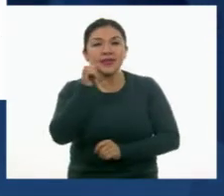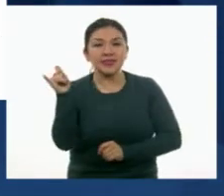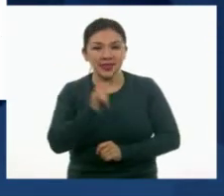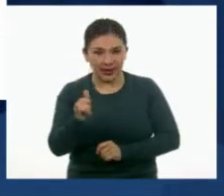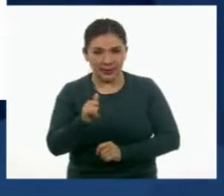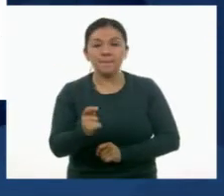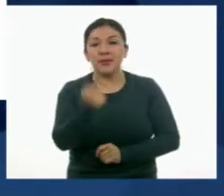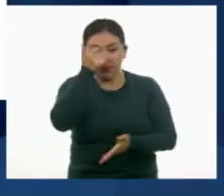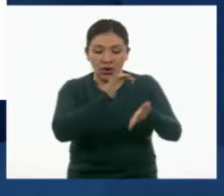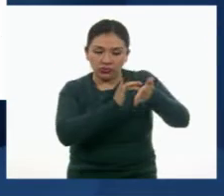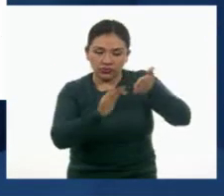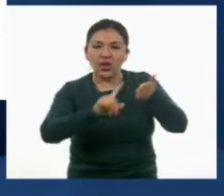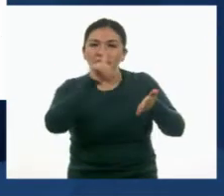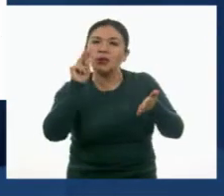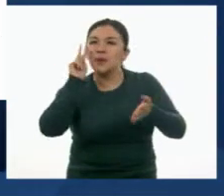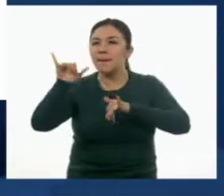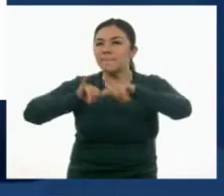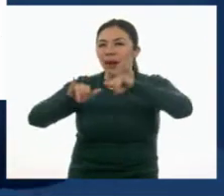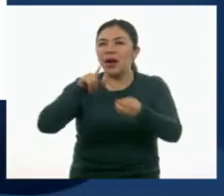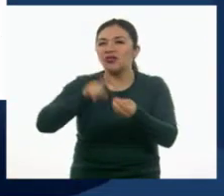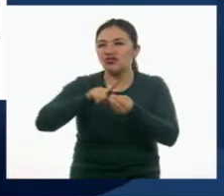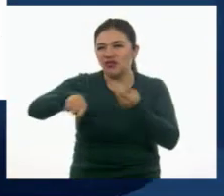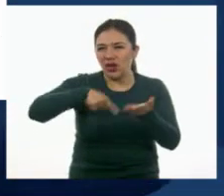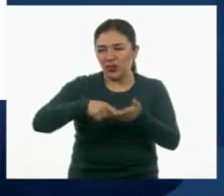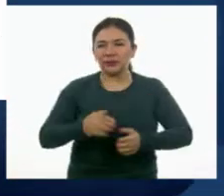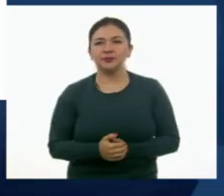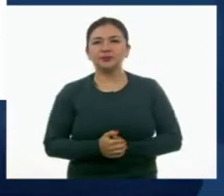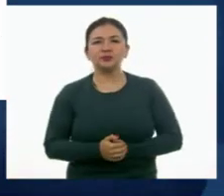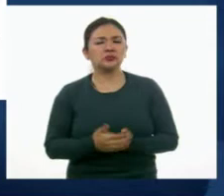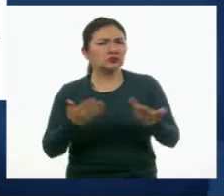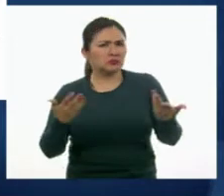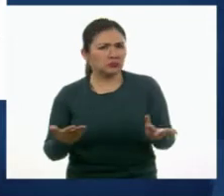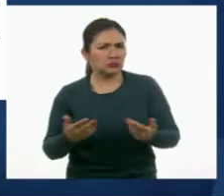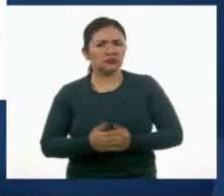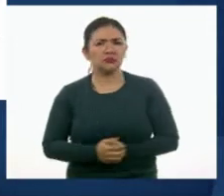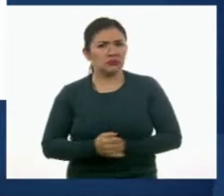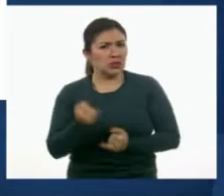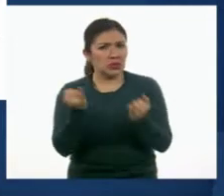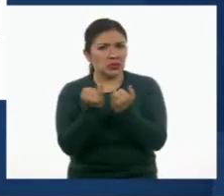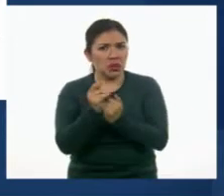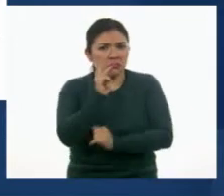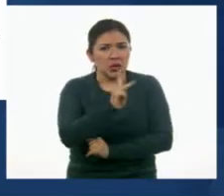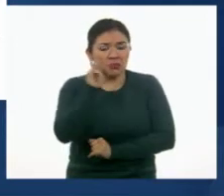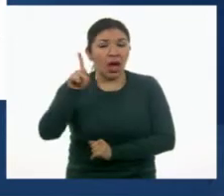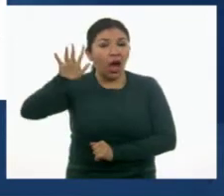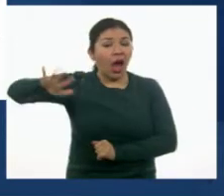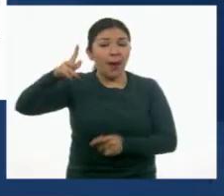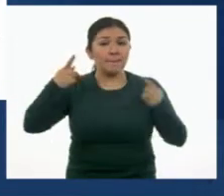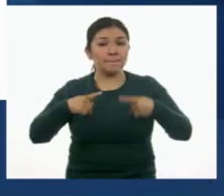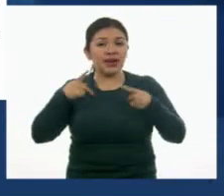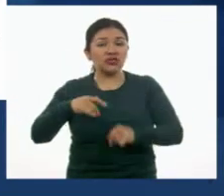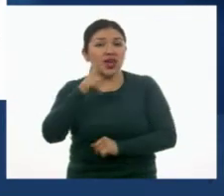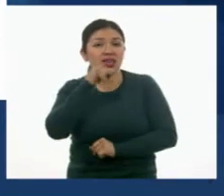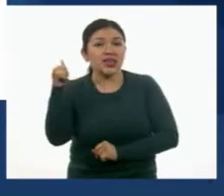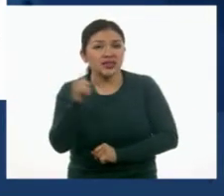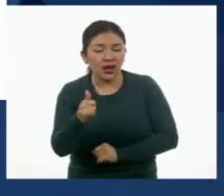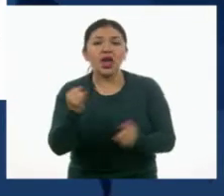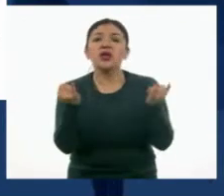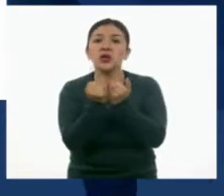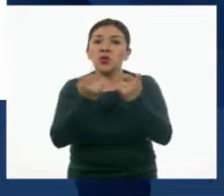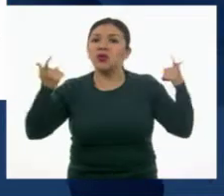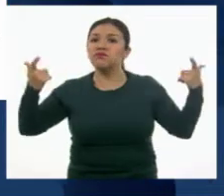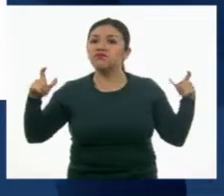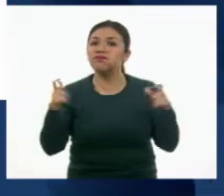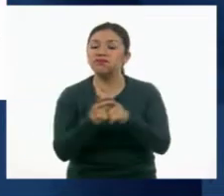ahorita lo identificamos en el planisferio. Perfecto. Dice, de forma similar se espera que la población italiana se reduzca más de la mitad,